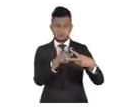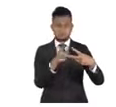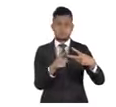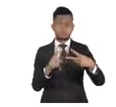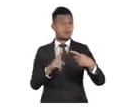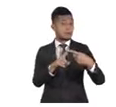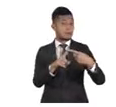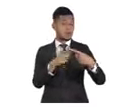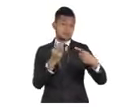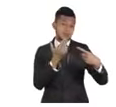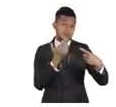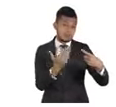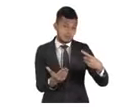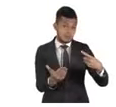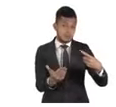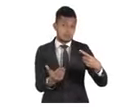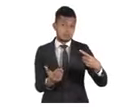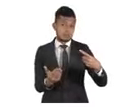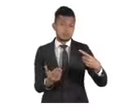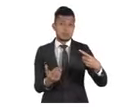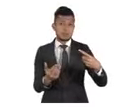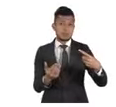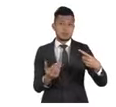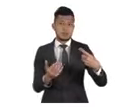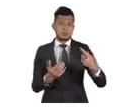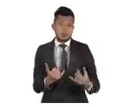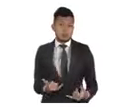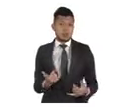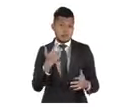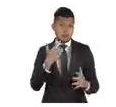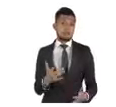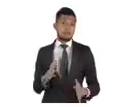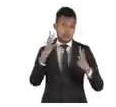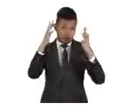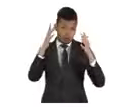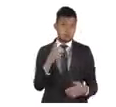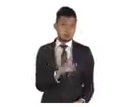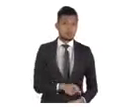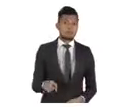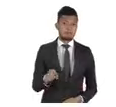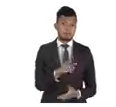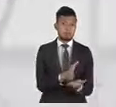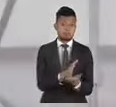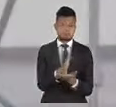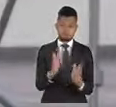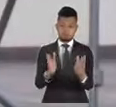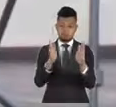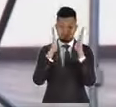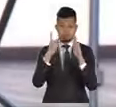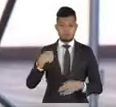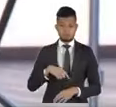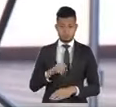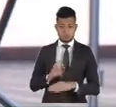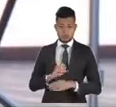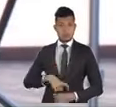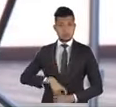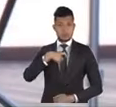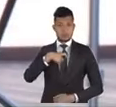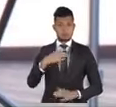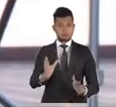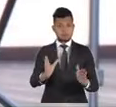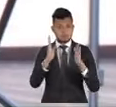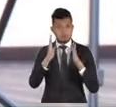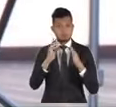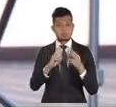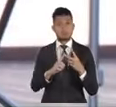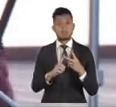agradecer y celebrar de antemano por seguirnos teniendo en cuenta como organización civil, por seguir escuchando las voces